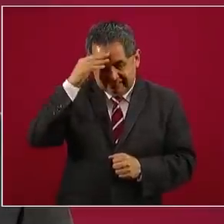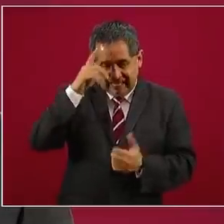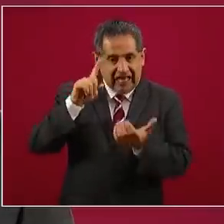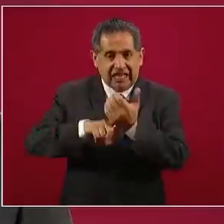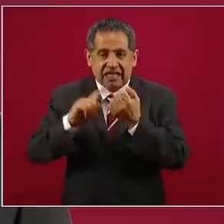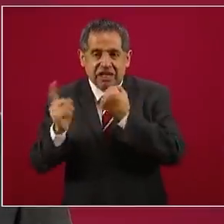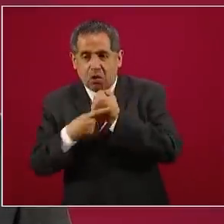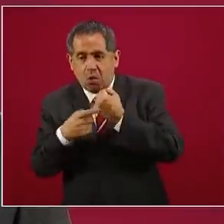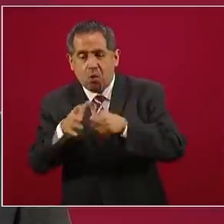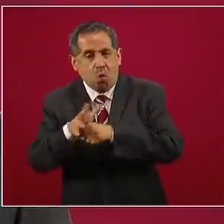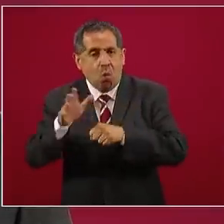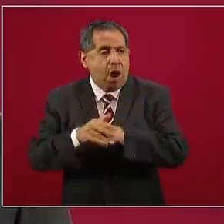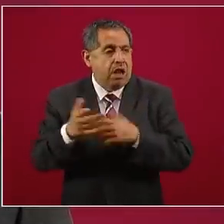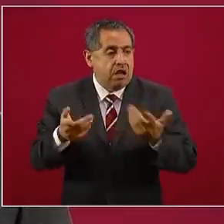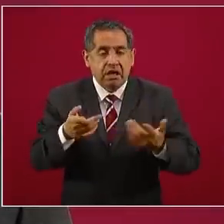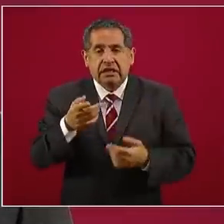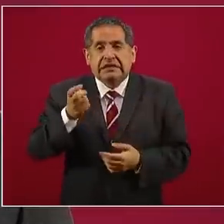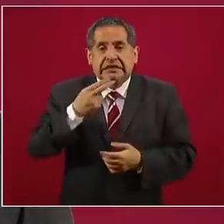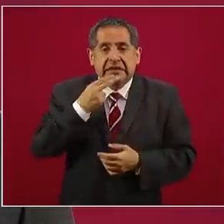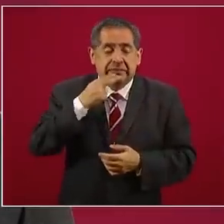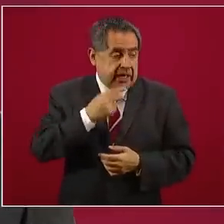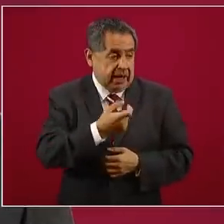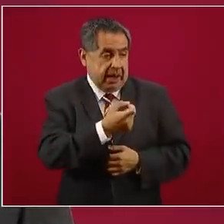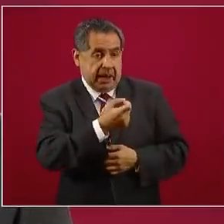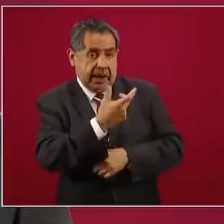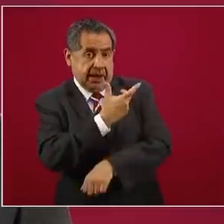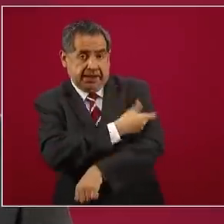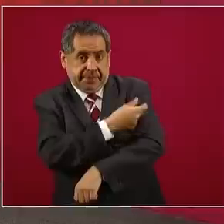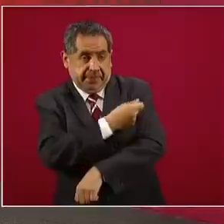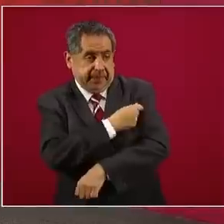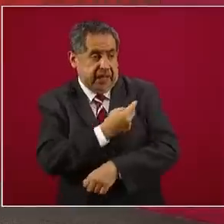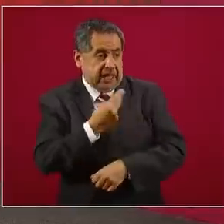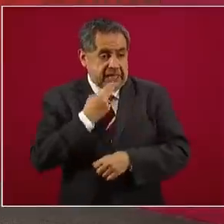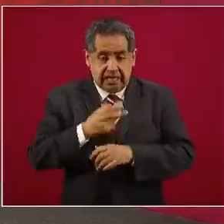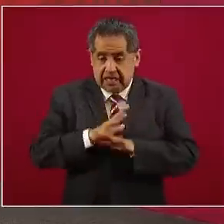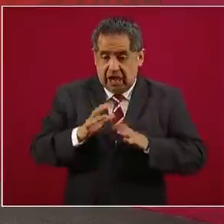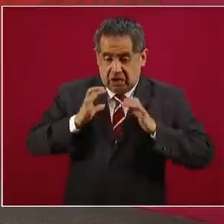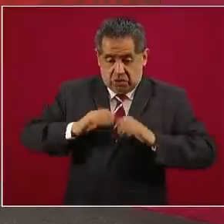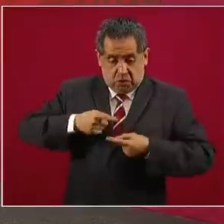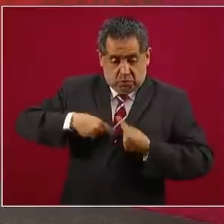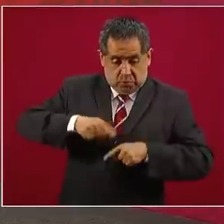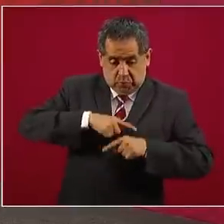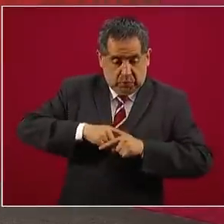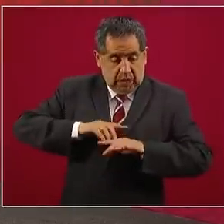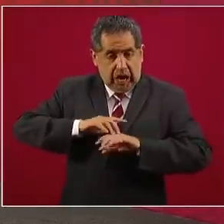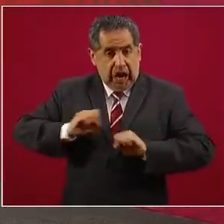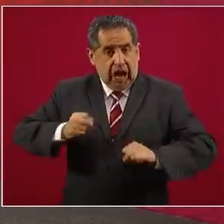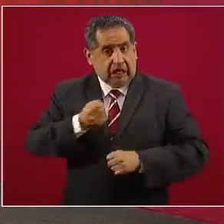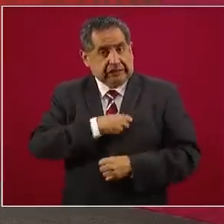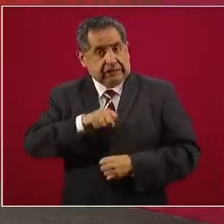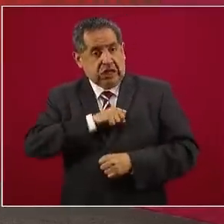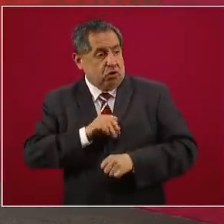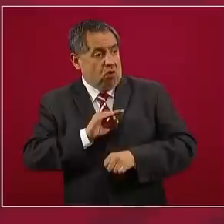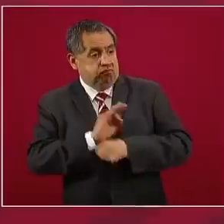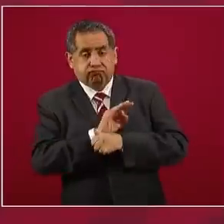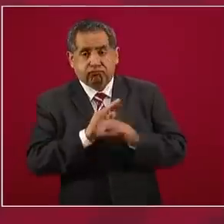identificar cuál es la capacidad de las vacunas para generar la respuesta inmune en estas